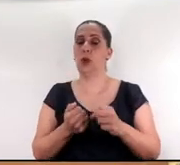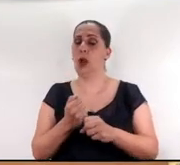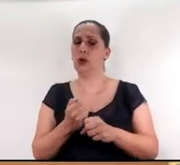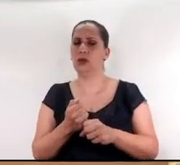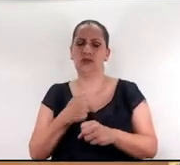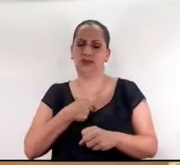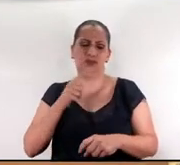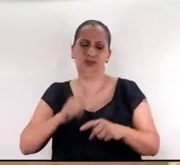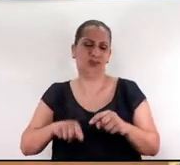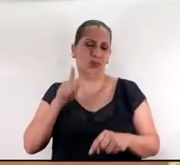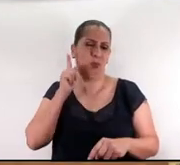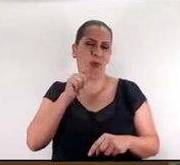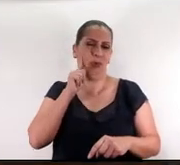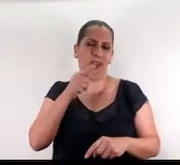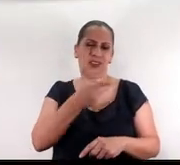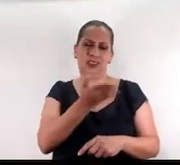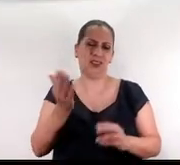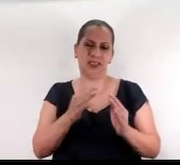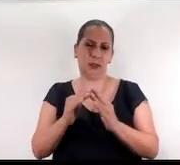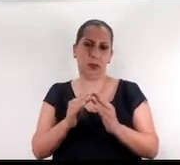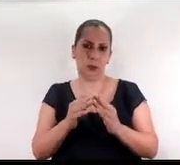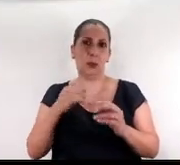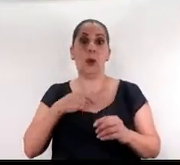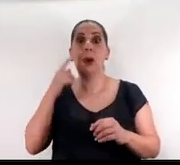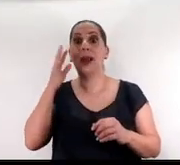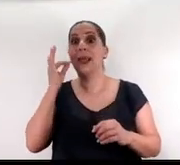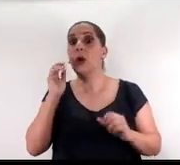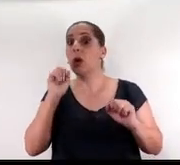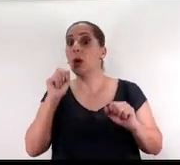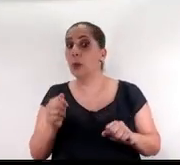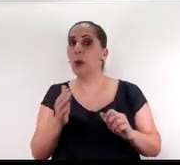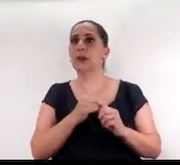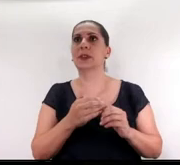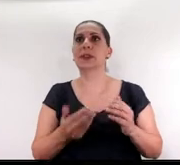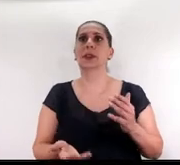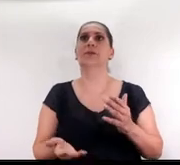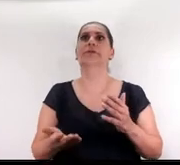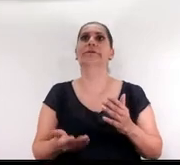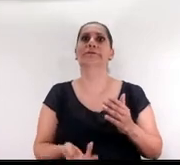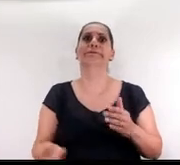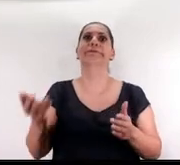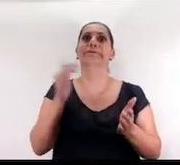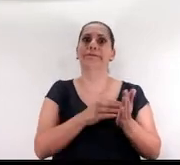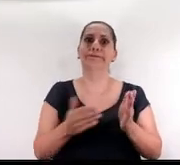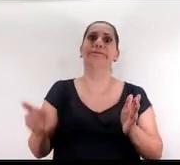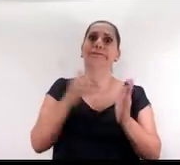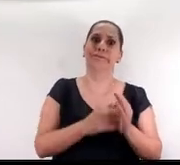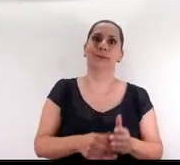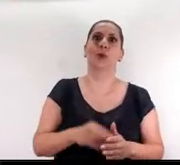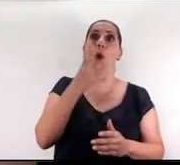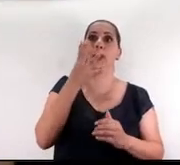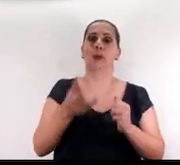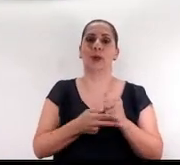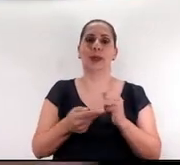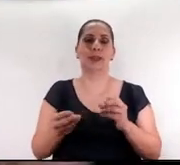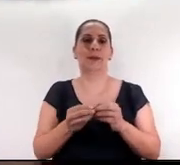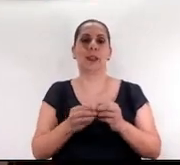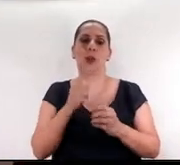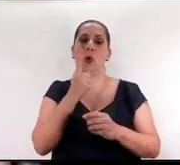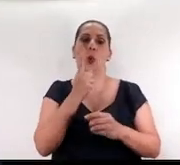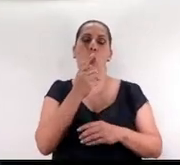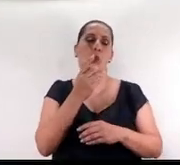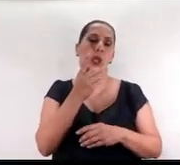no voy a engañar a la población, pero creo que podemos hacer 4 veces más de lo que venimos haciendo a ese ritmo de una carretera